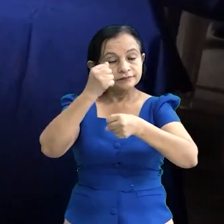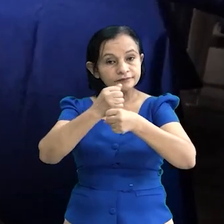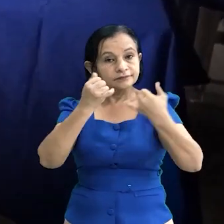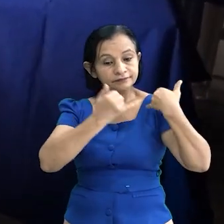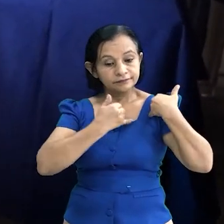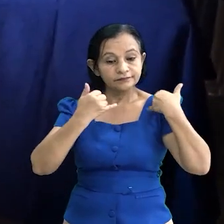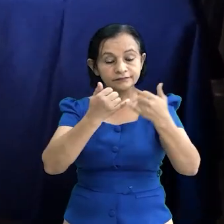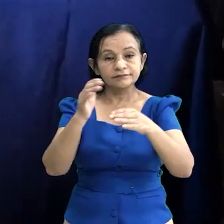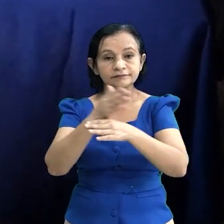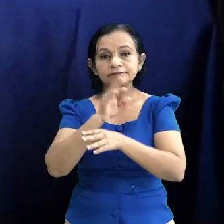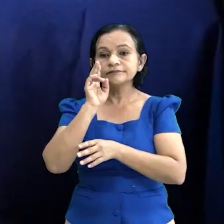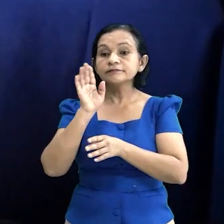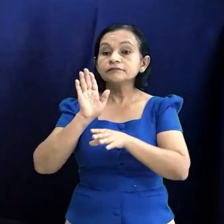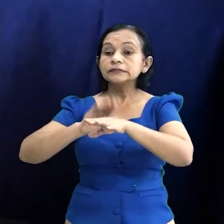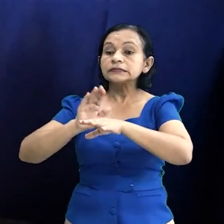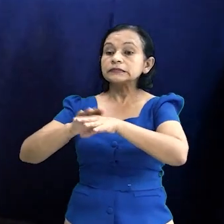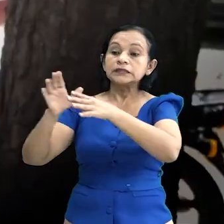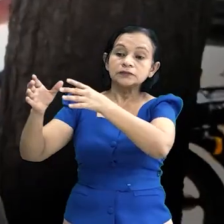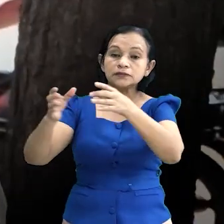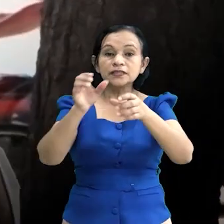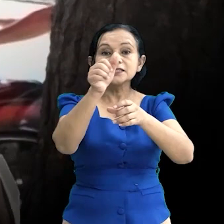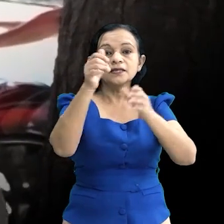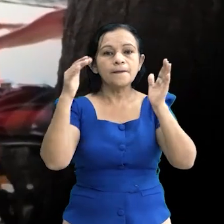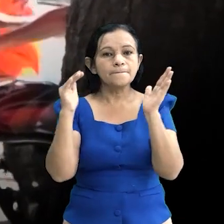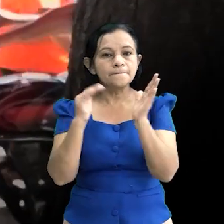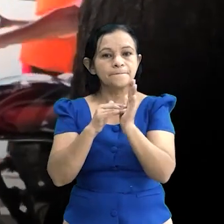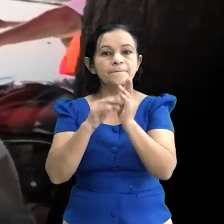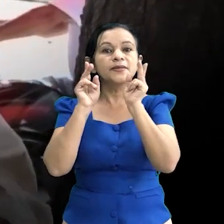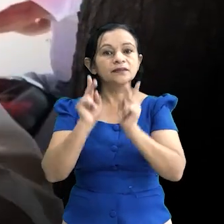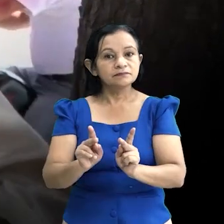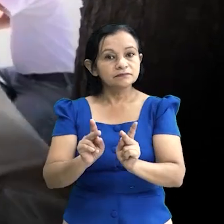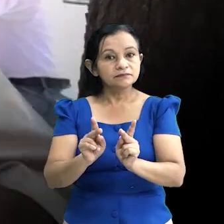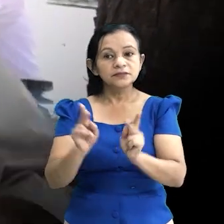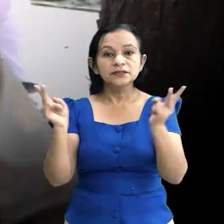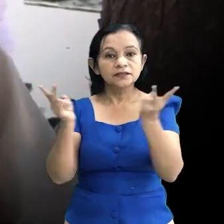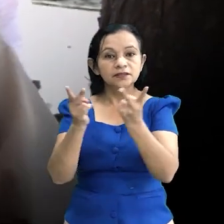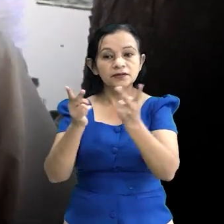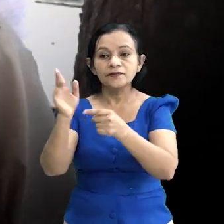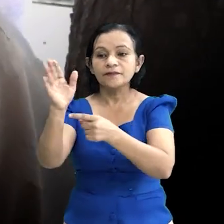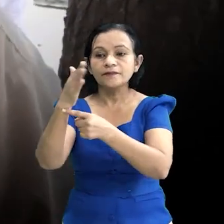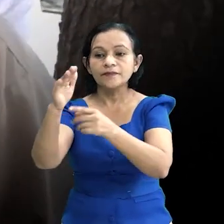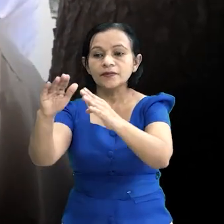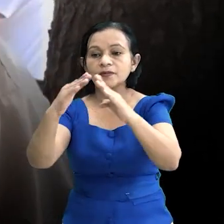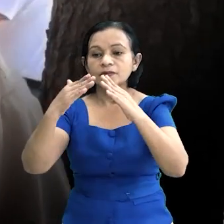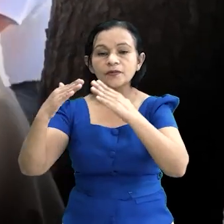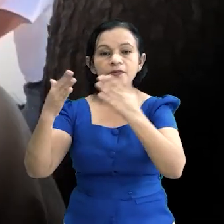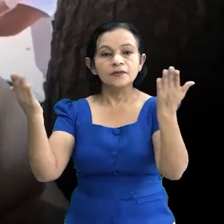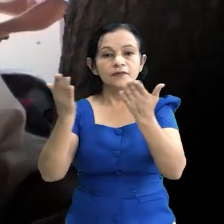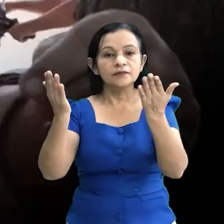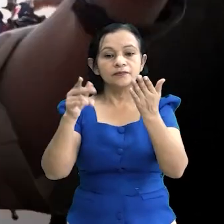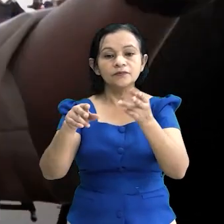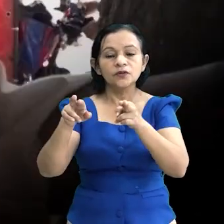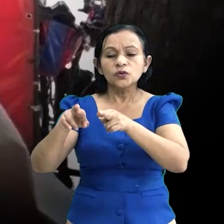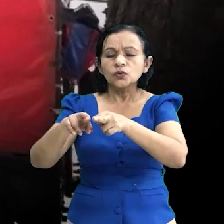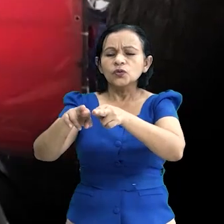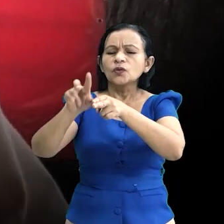Entonces vamos a evacuar a 6.000 personas que habitan en la Bandera, así como también este río